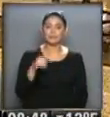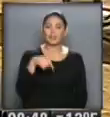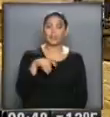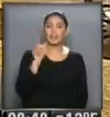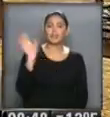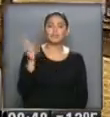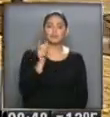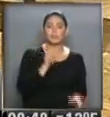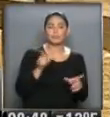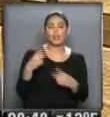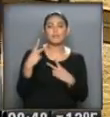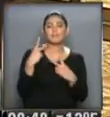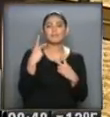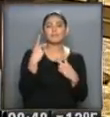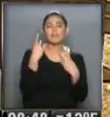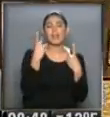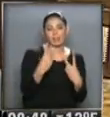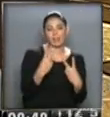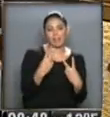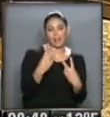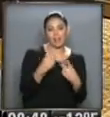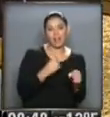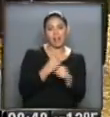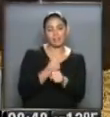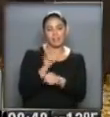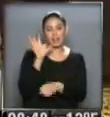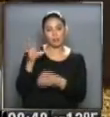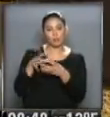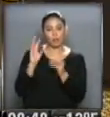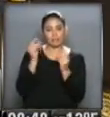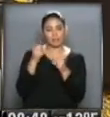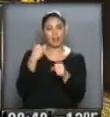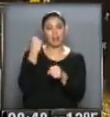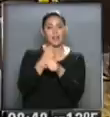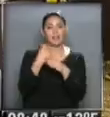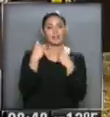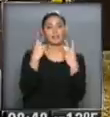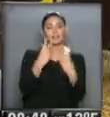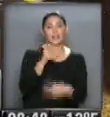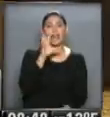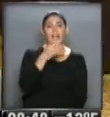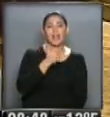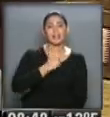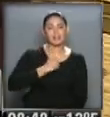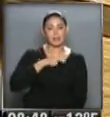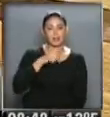Metropolitano. Están viajando a Catamarca para jugar la Copa